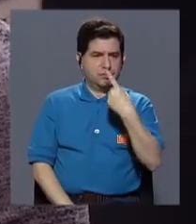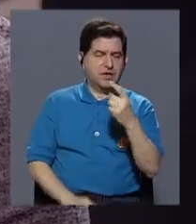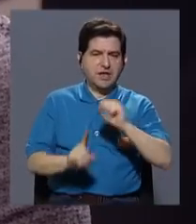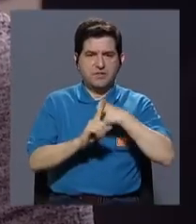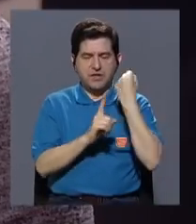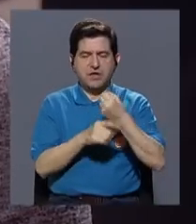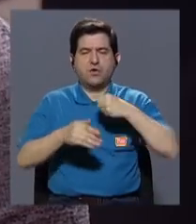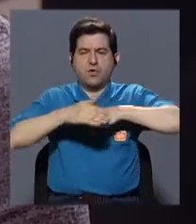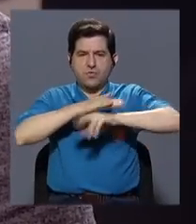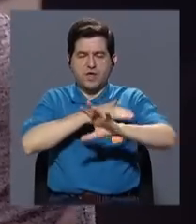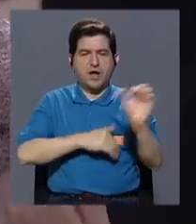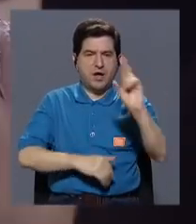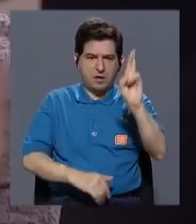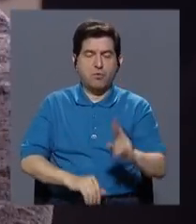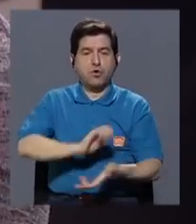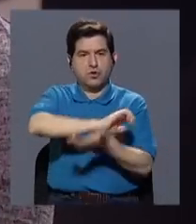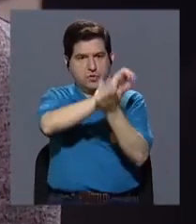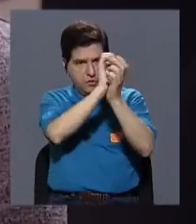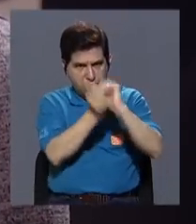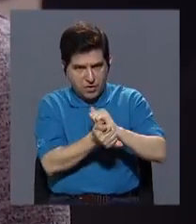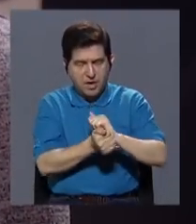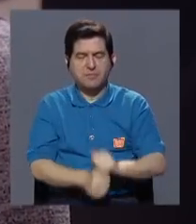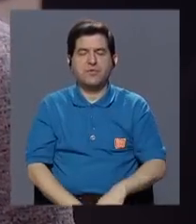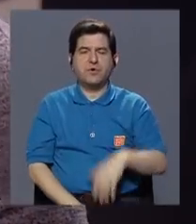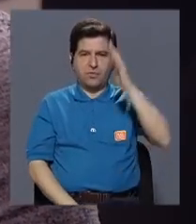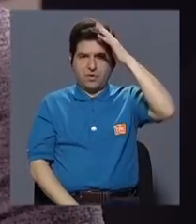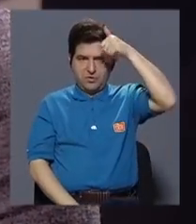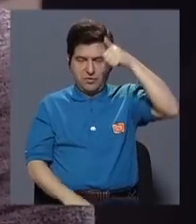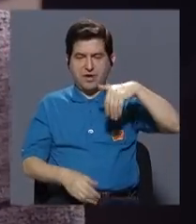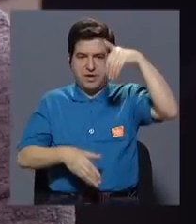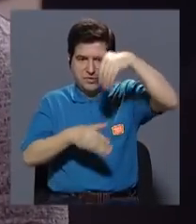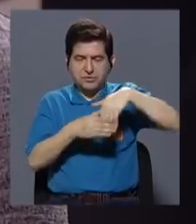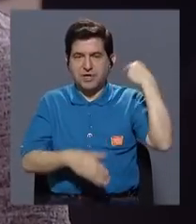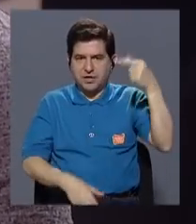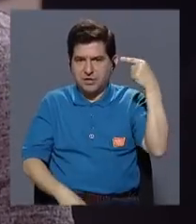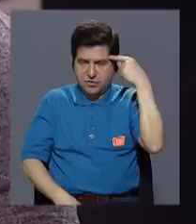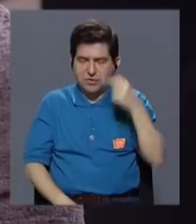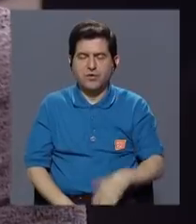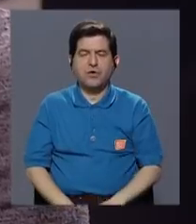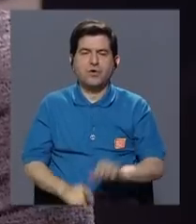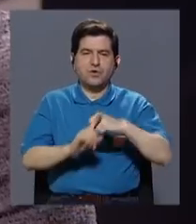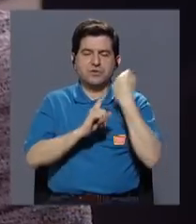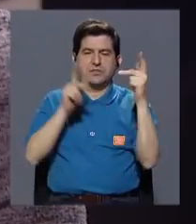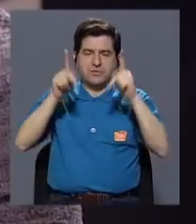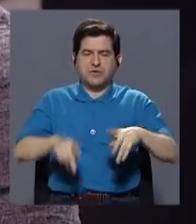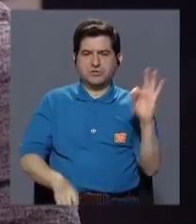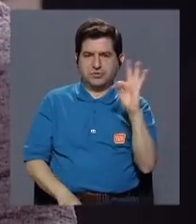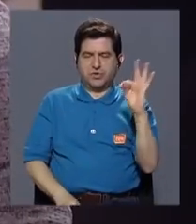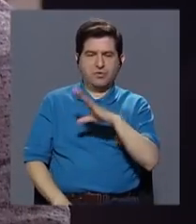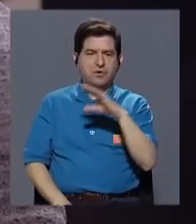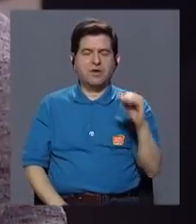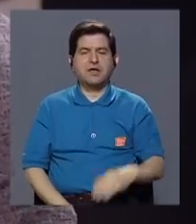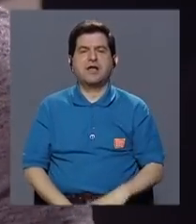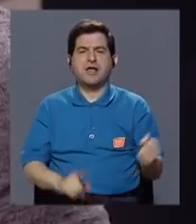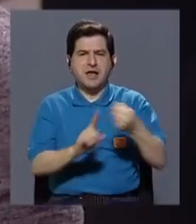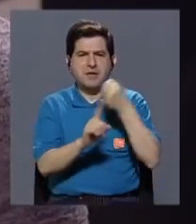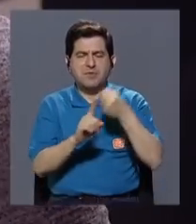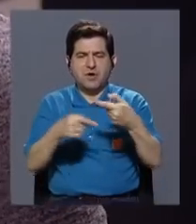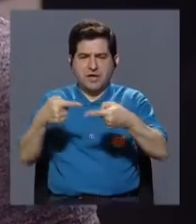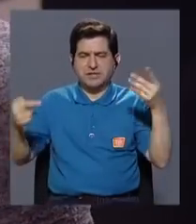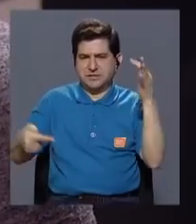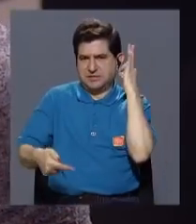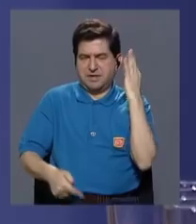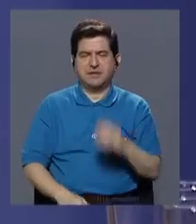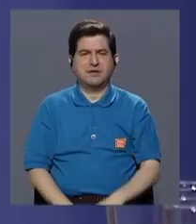situación del aborto costa rica cambios entró carlos reparado el poder situación de las personas trans también ha cambiado y los datos de violencia y la